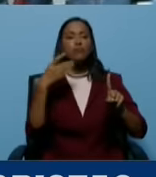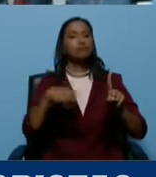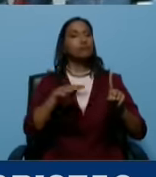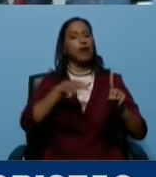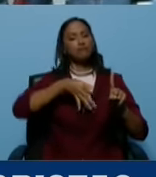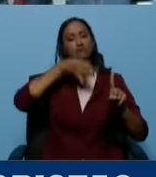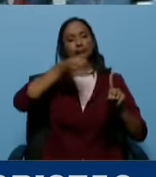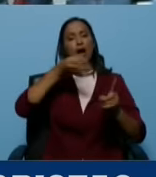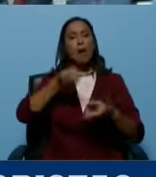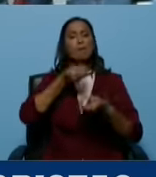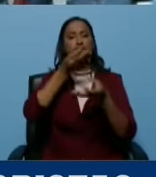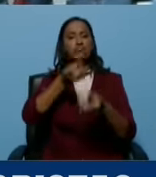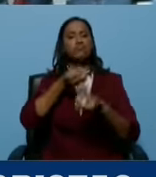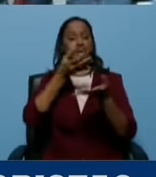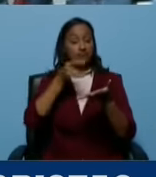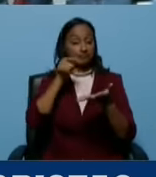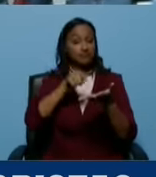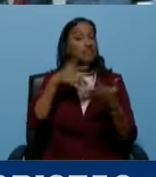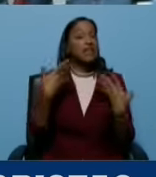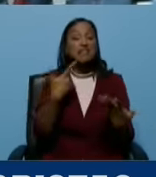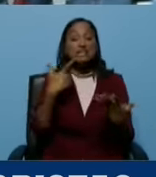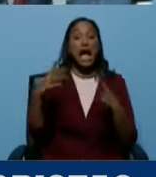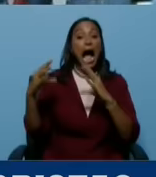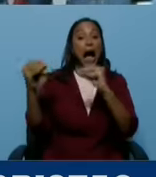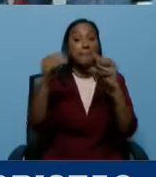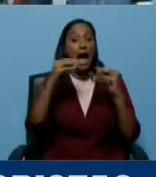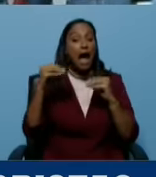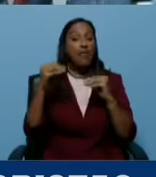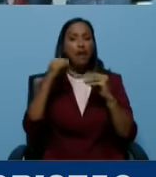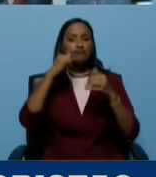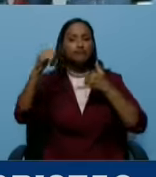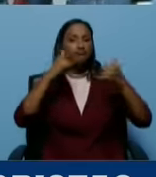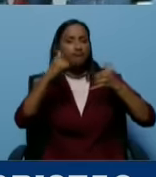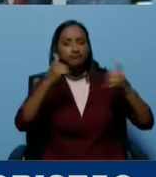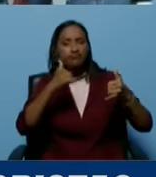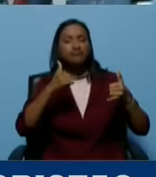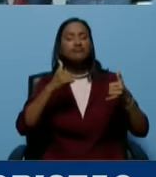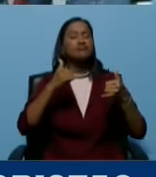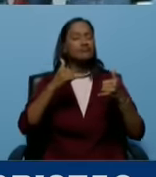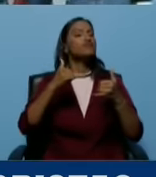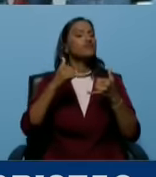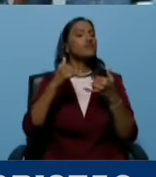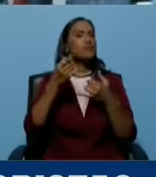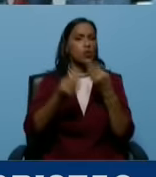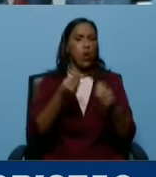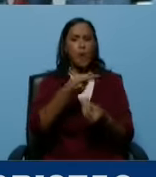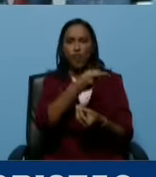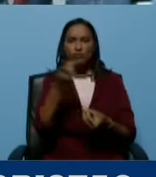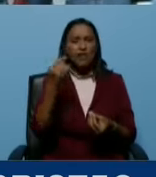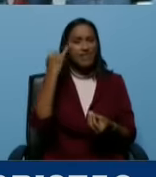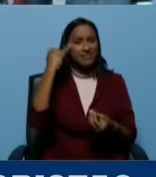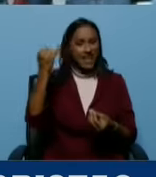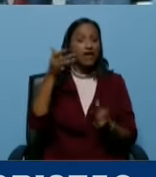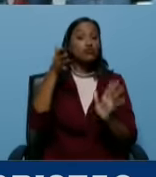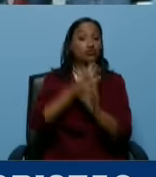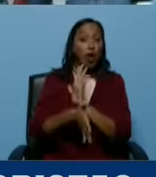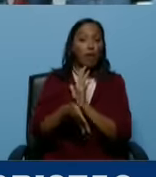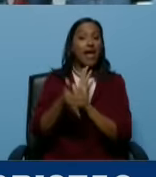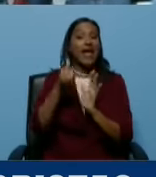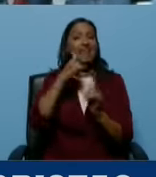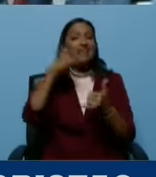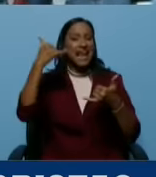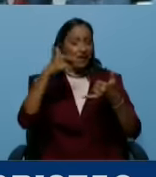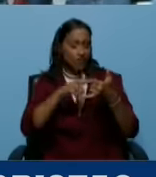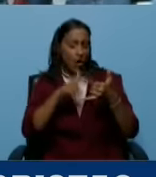hablaban con Gilbert Caro. Para que tengan ustedes una idea, hemos hecho las extracciones telefónicas